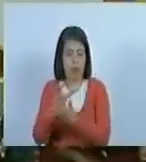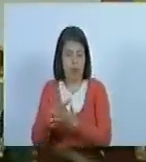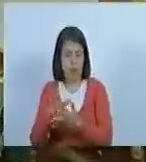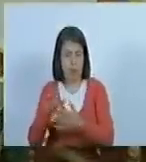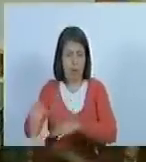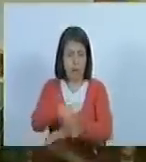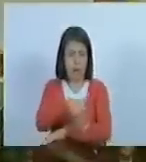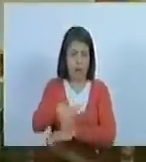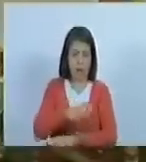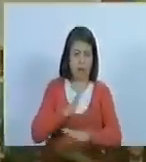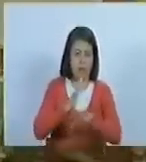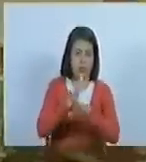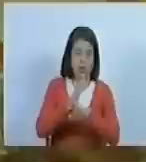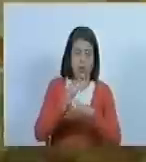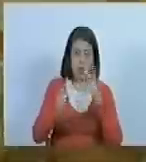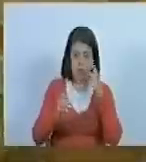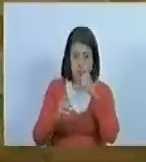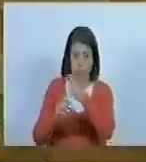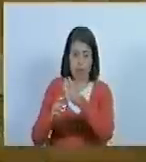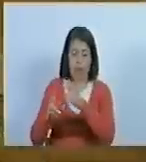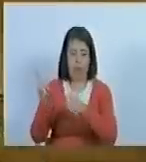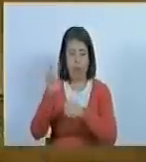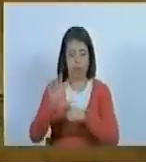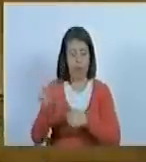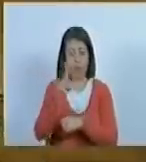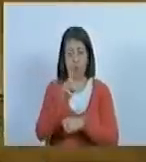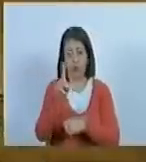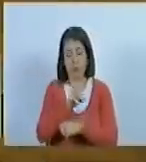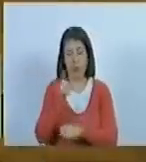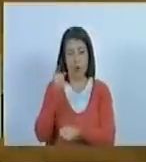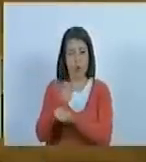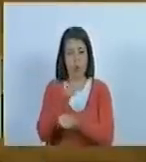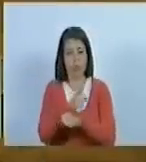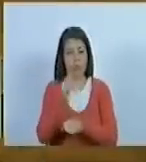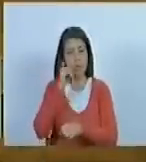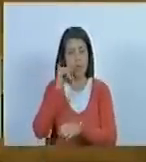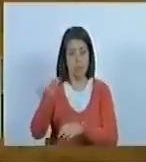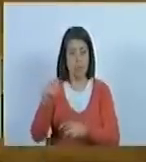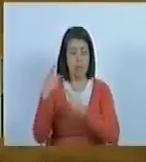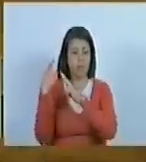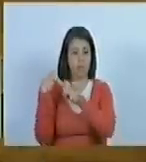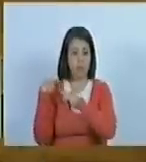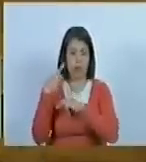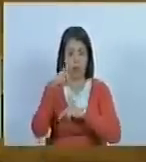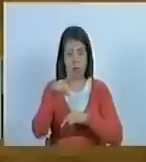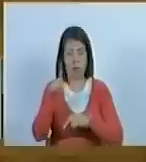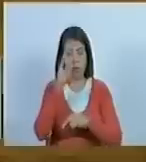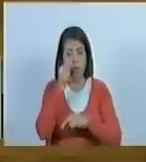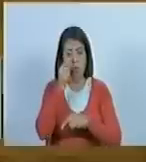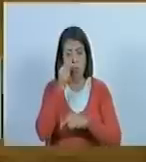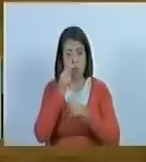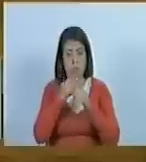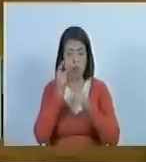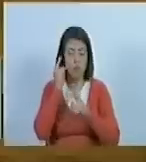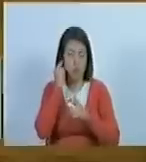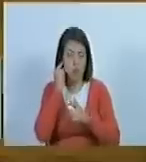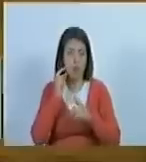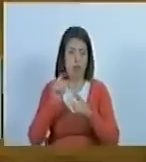el bloqueo contra el pueblo de Venezuela. Estamos obligados a denunciar a las responsables y los responsables de estas acciones